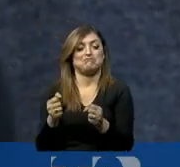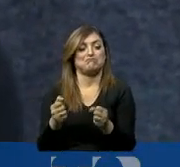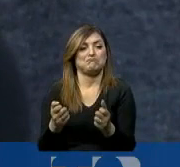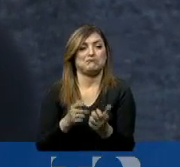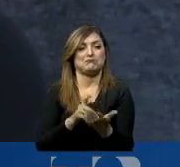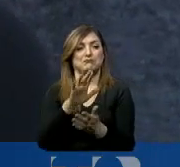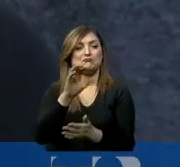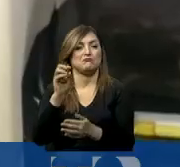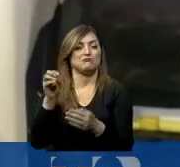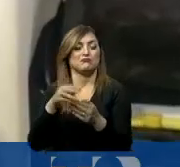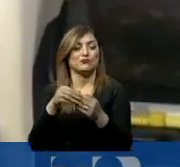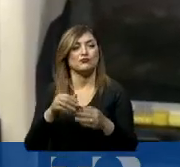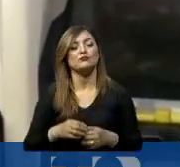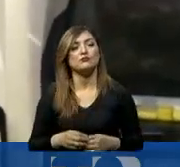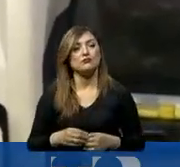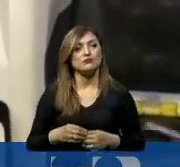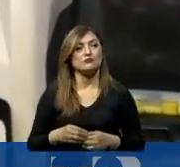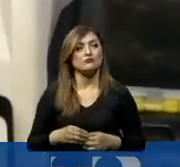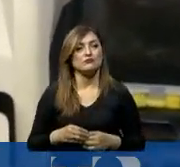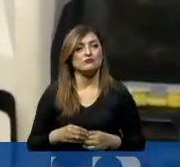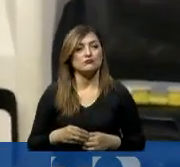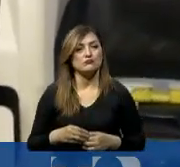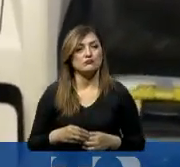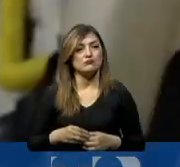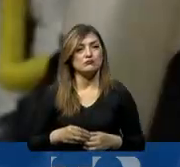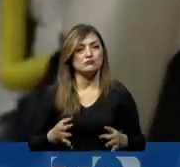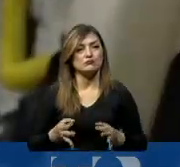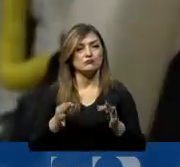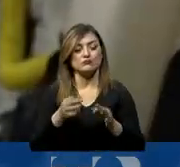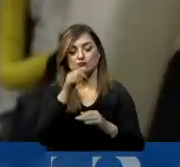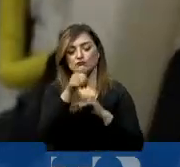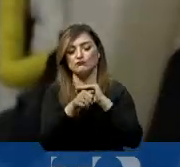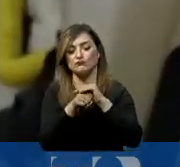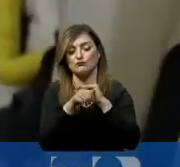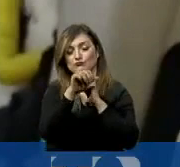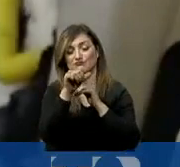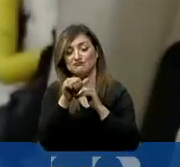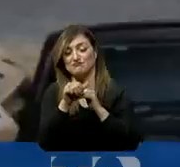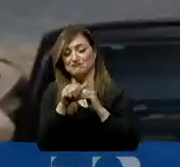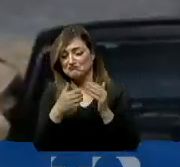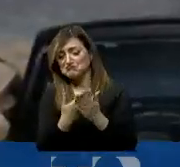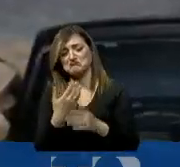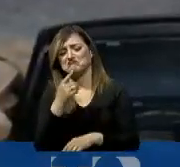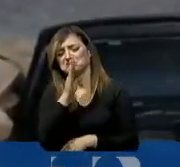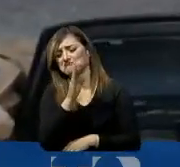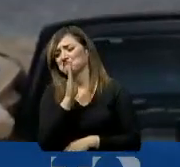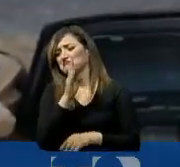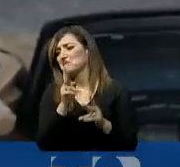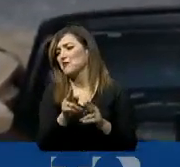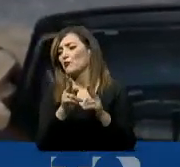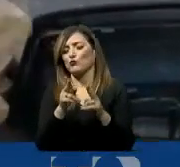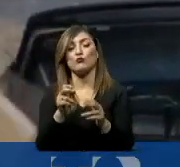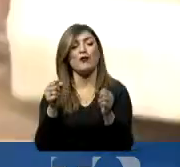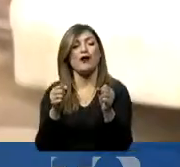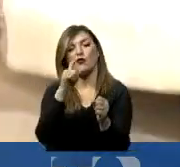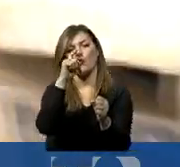ofrecieron $500. Este mecanismo usado para camuflar la droga no es nuevo, pues son varios los vehículos de alta gama